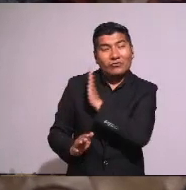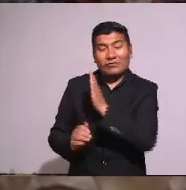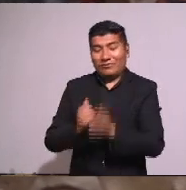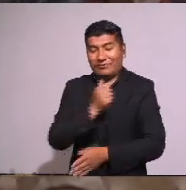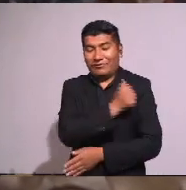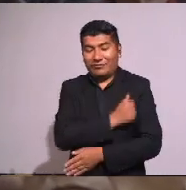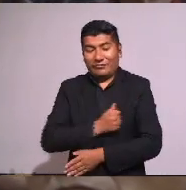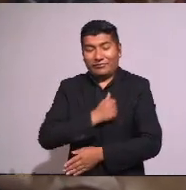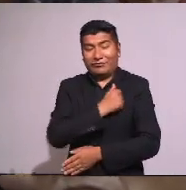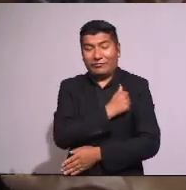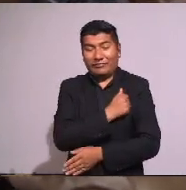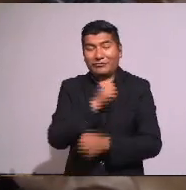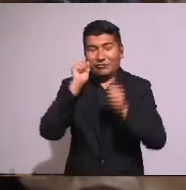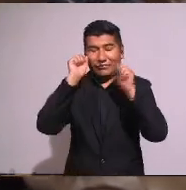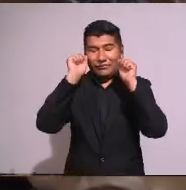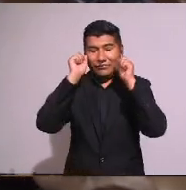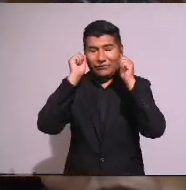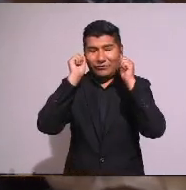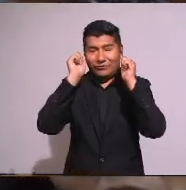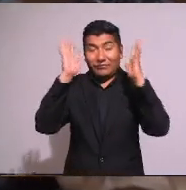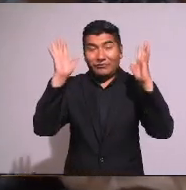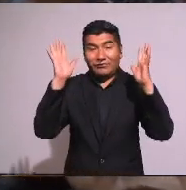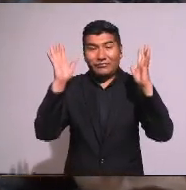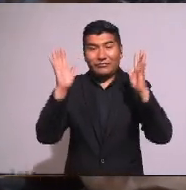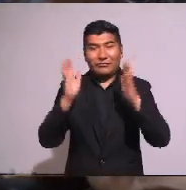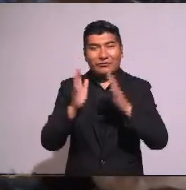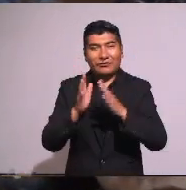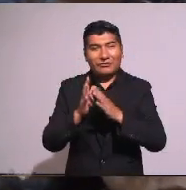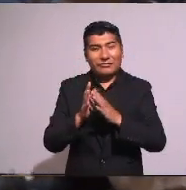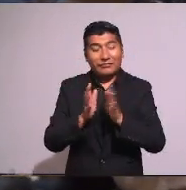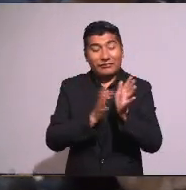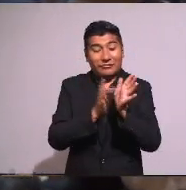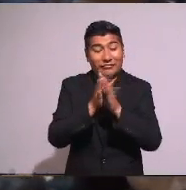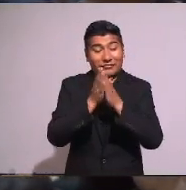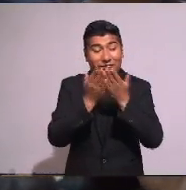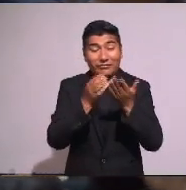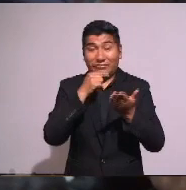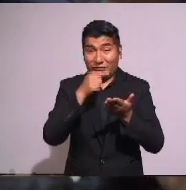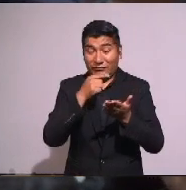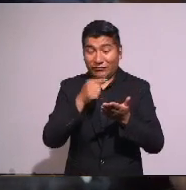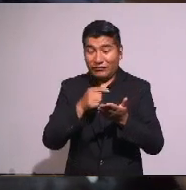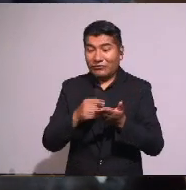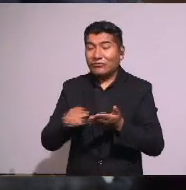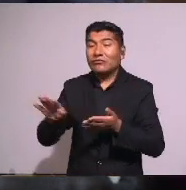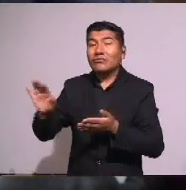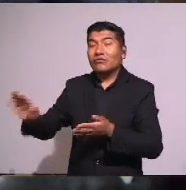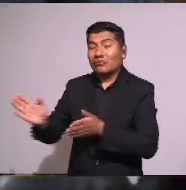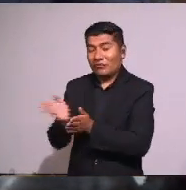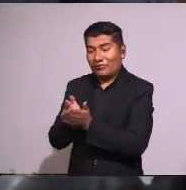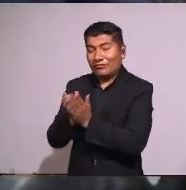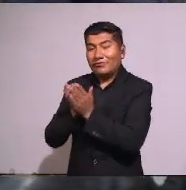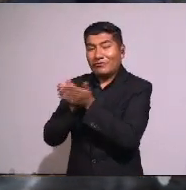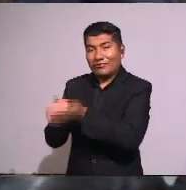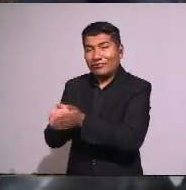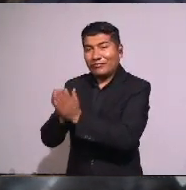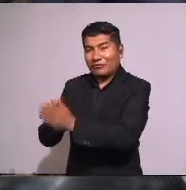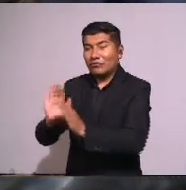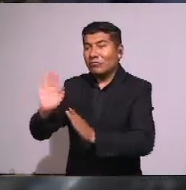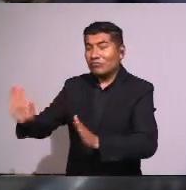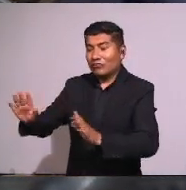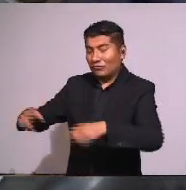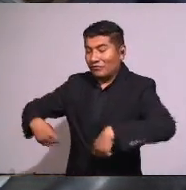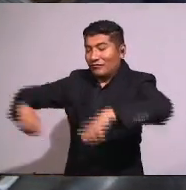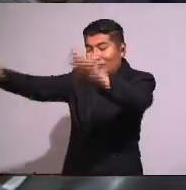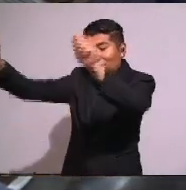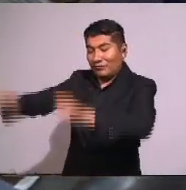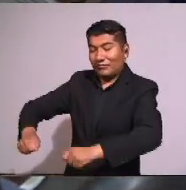maravillosa. Dice el Evangelio que, dejándolo todo, las redes, la barca